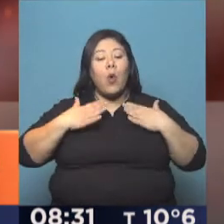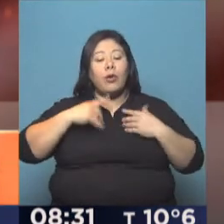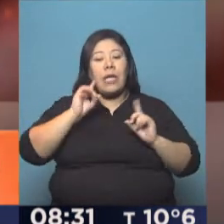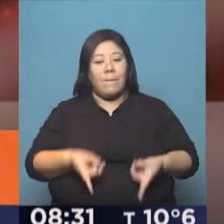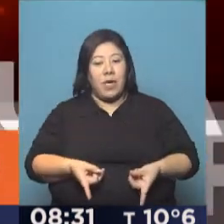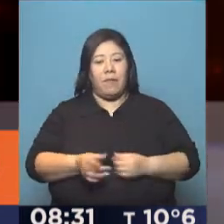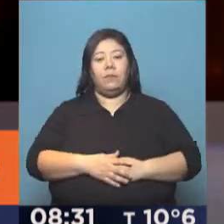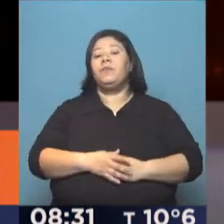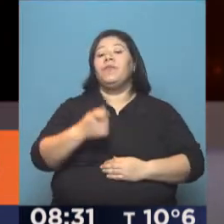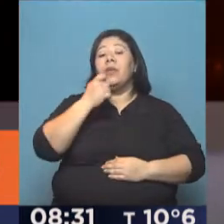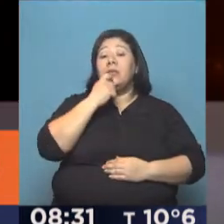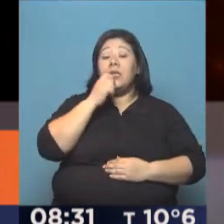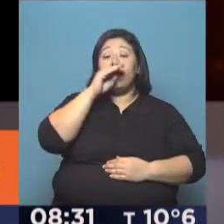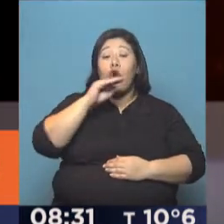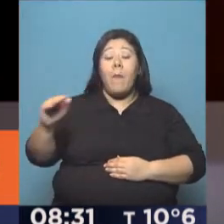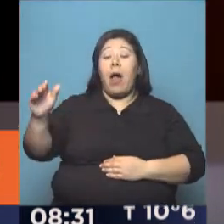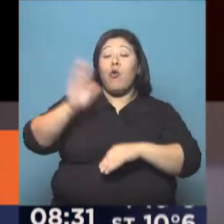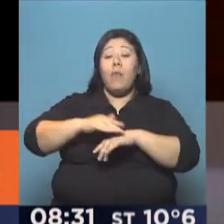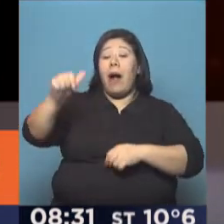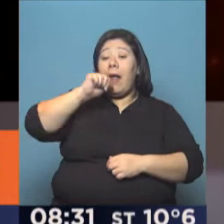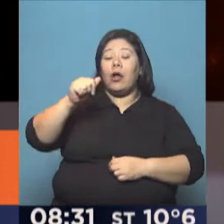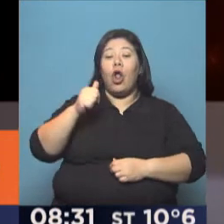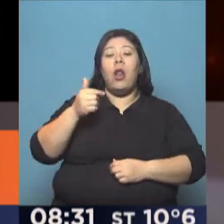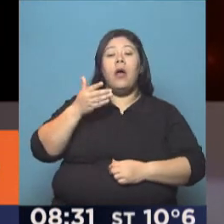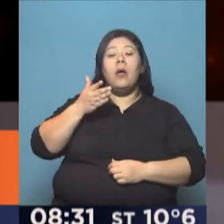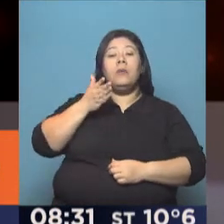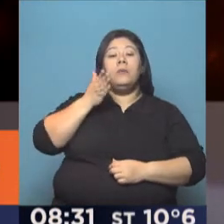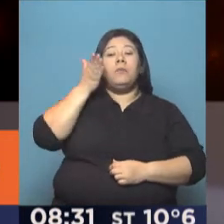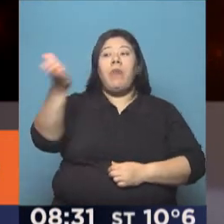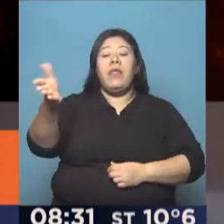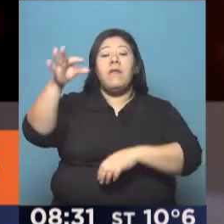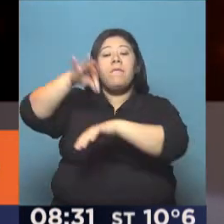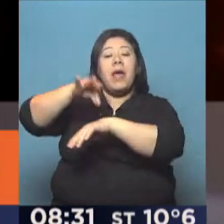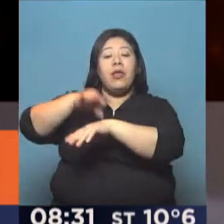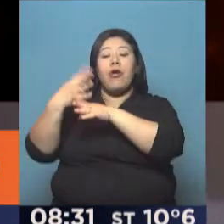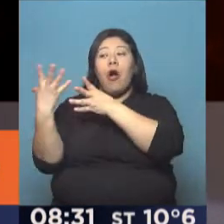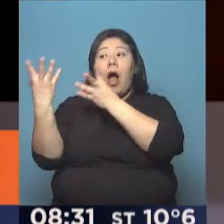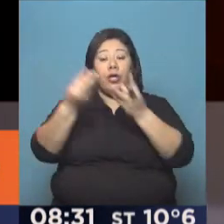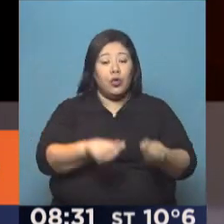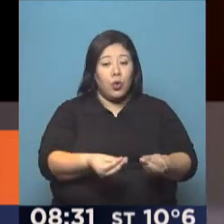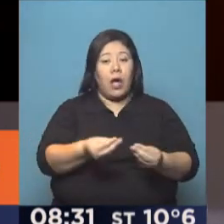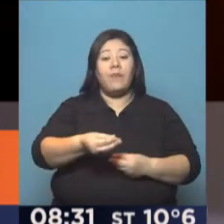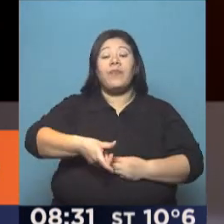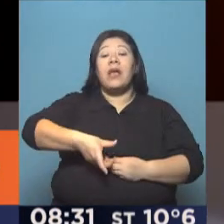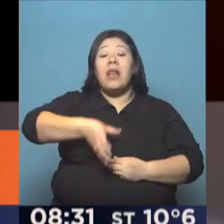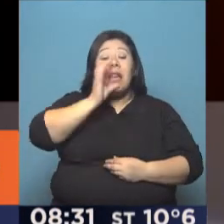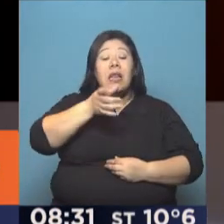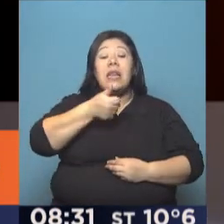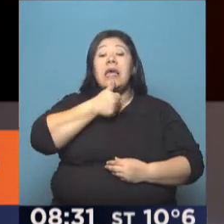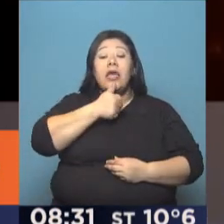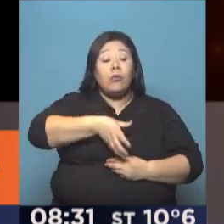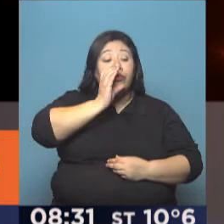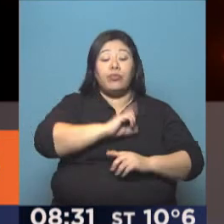estos casos es preciso pedir ayuda médica y no intentar darle de tomar líquidos si la persona sigue